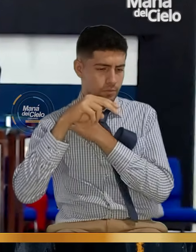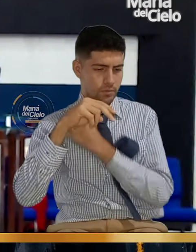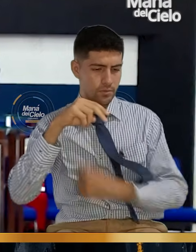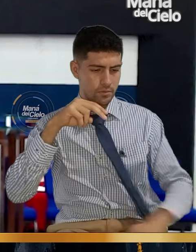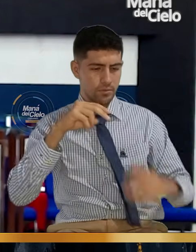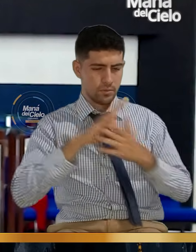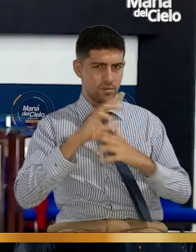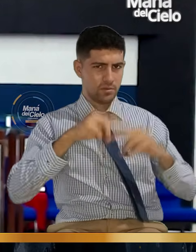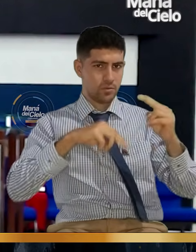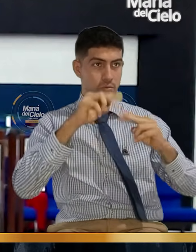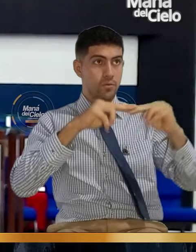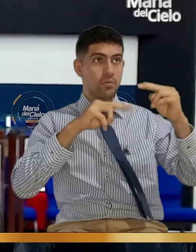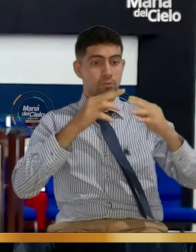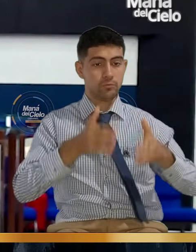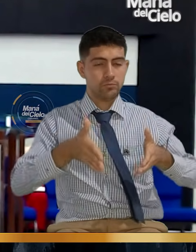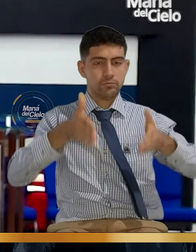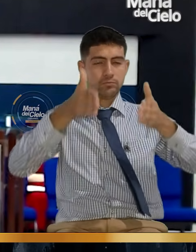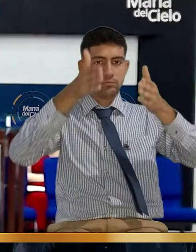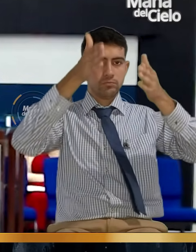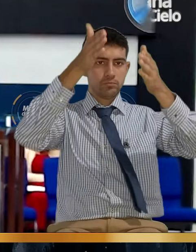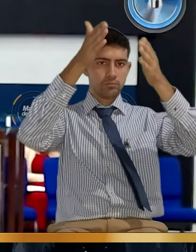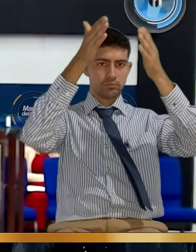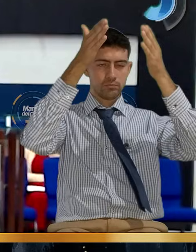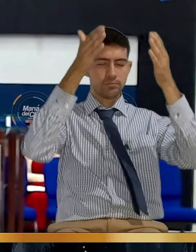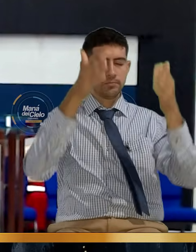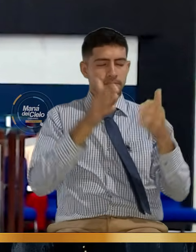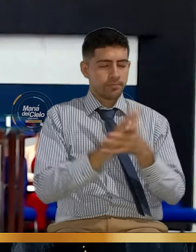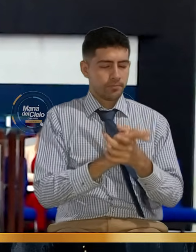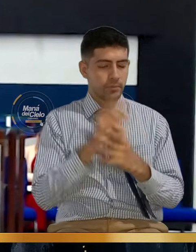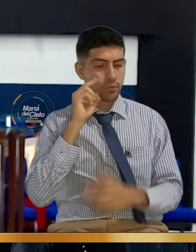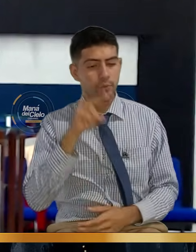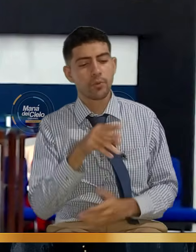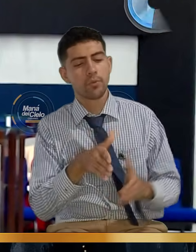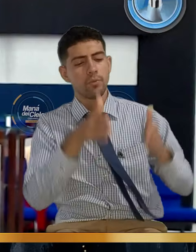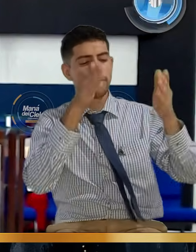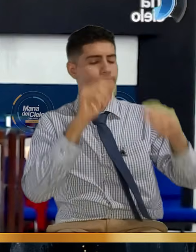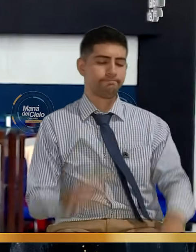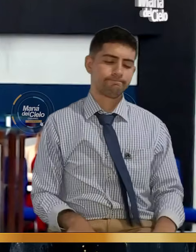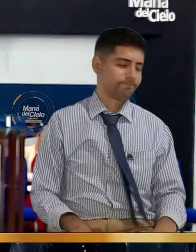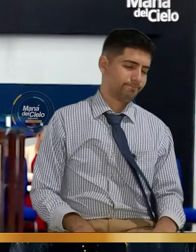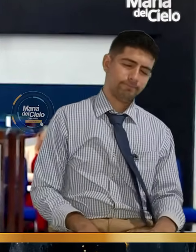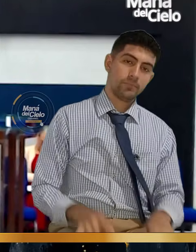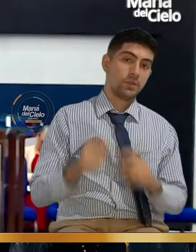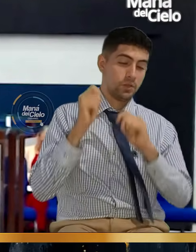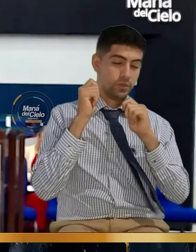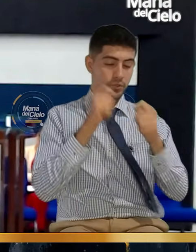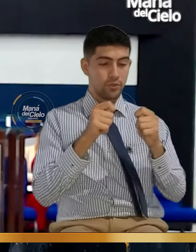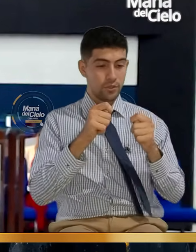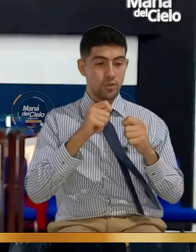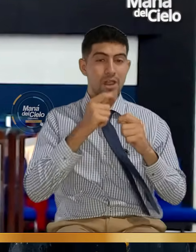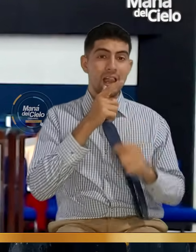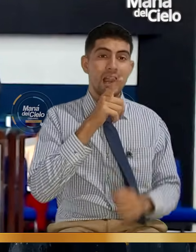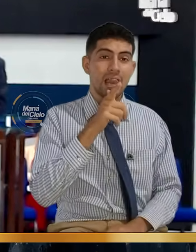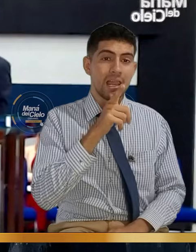Dios, cuando pasó el tiempo de todas estas cosas, ya estoy en Génesis capítulo 12,